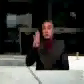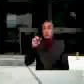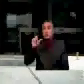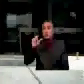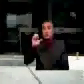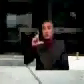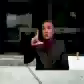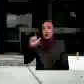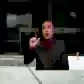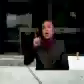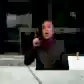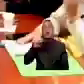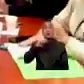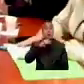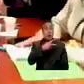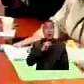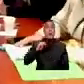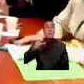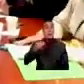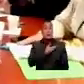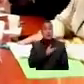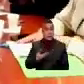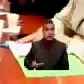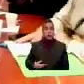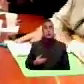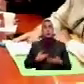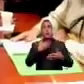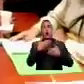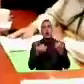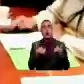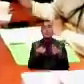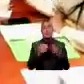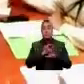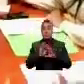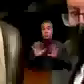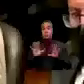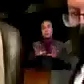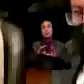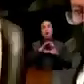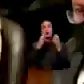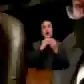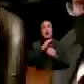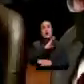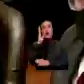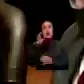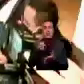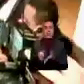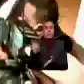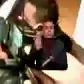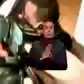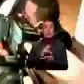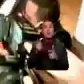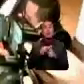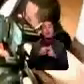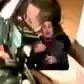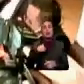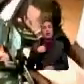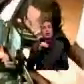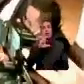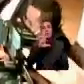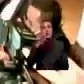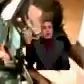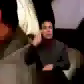vicepresidenta de la asamblea nacional este proceso será remitido al comité de ética de la asamblea para ello existen